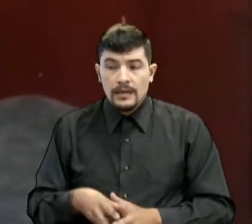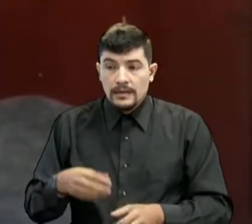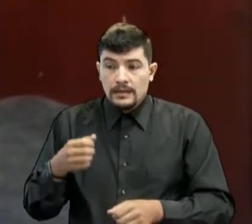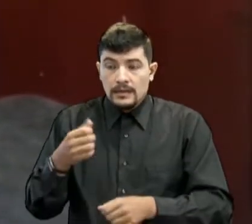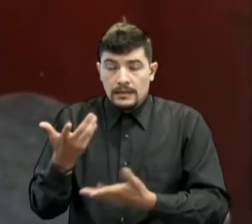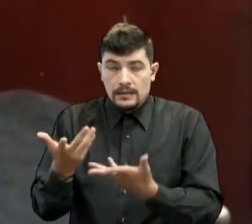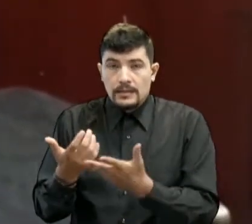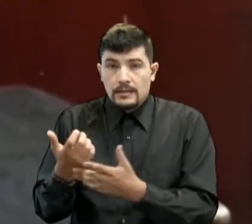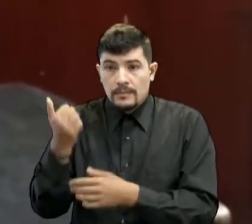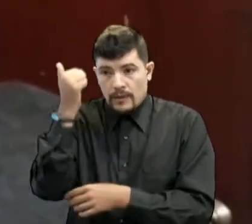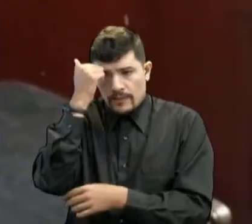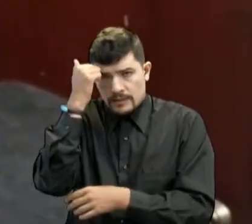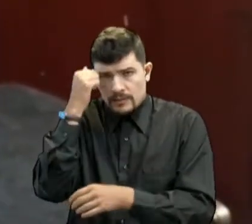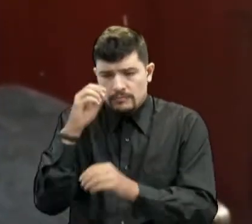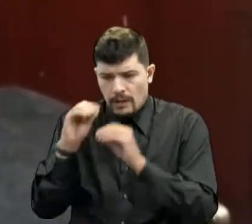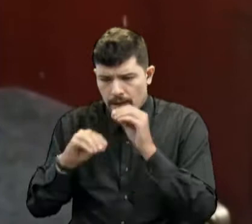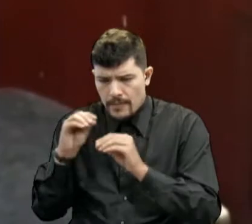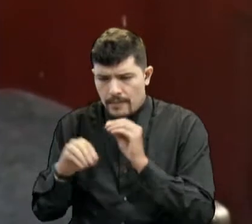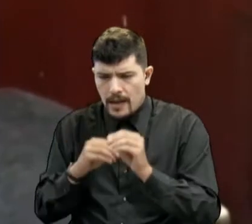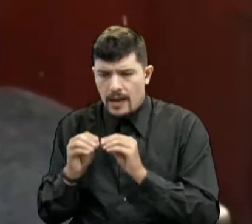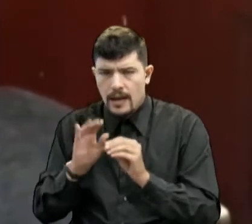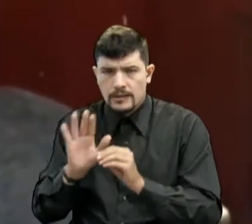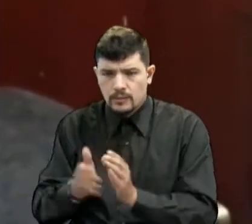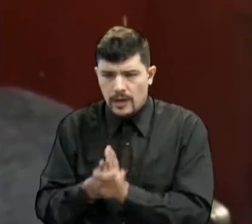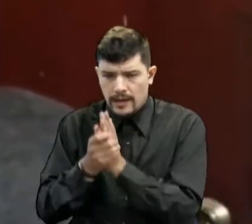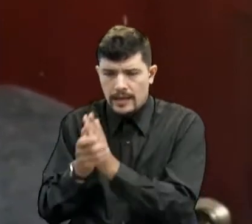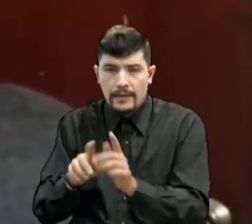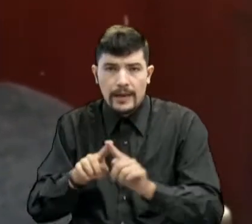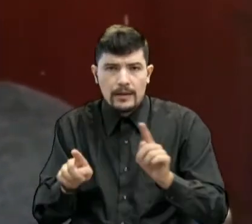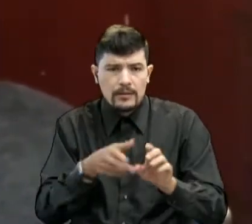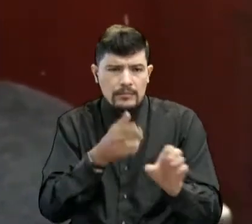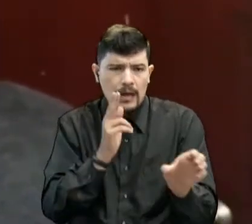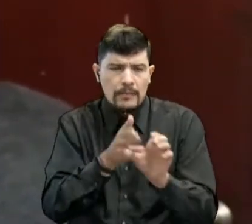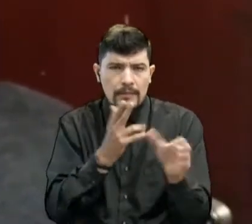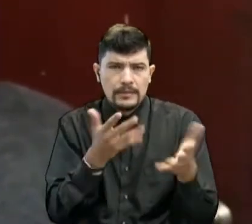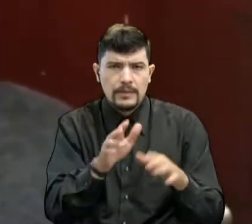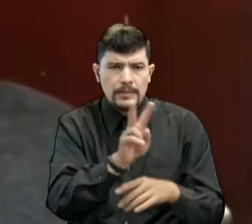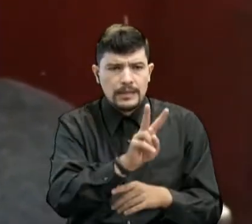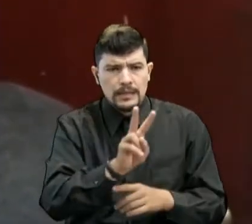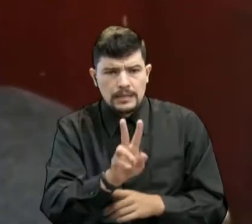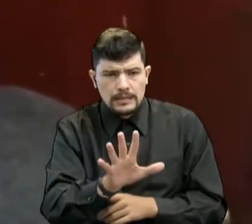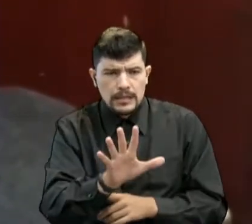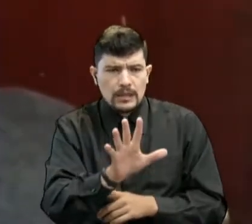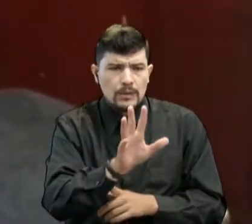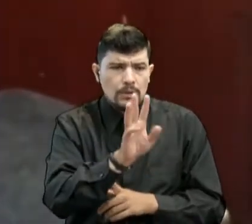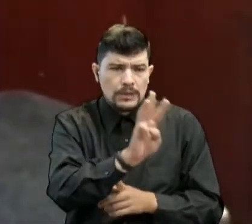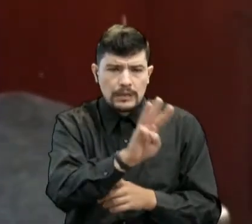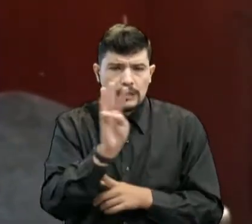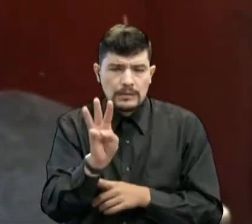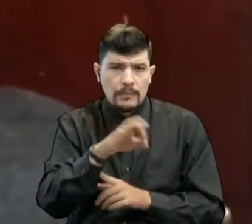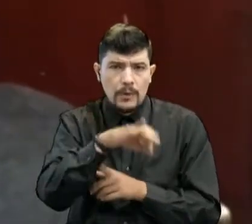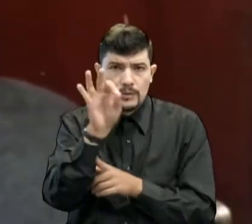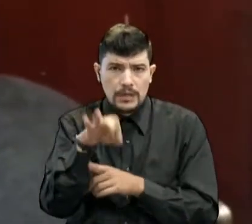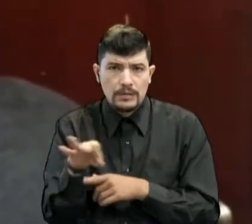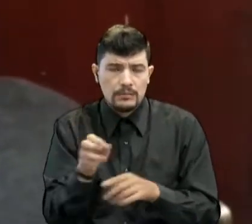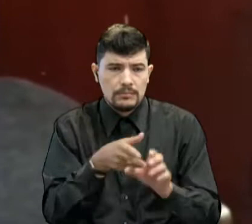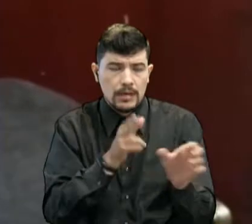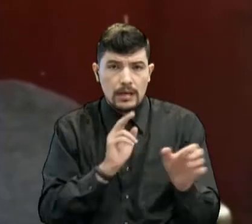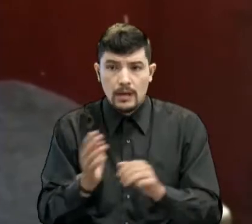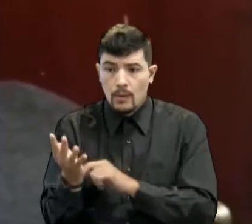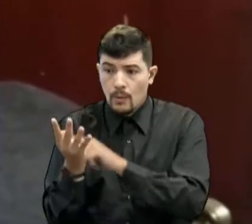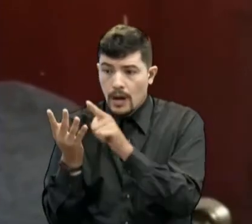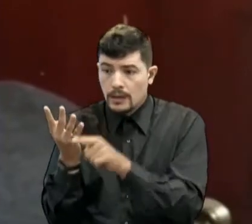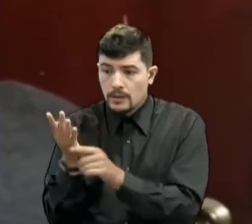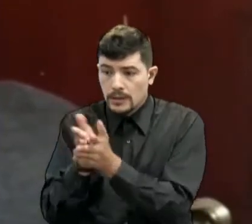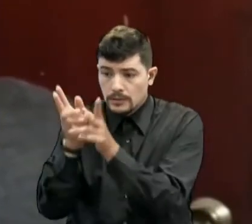deserción ha sido bastante alta, está rondando, no sé, del 25 al 33%. De cada 4